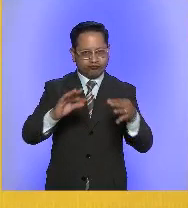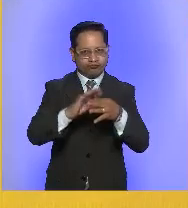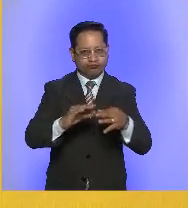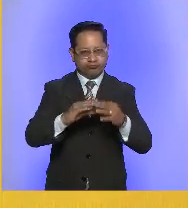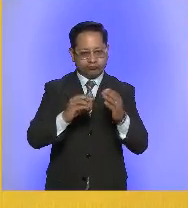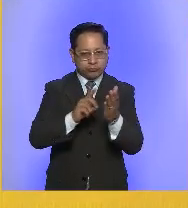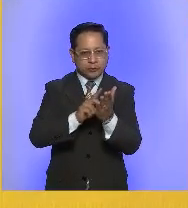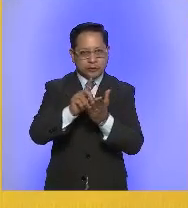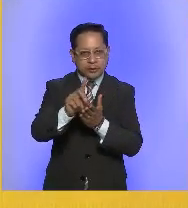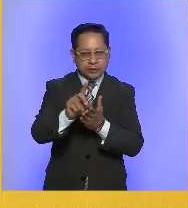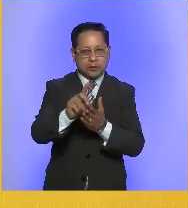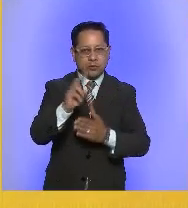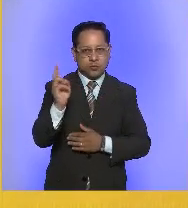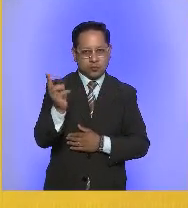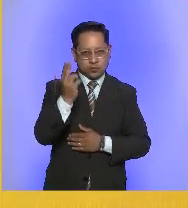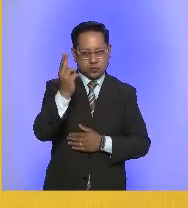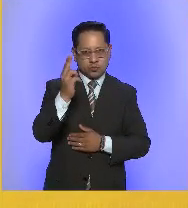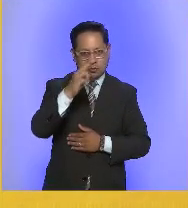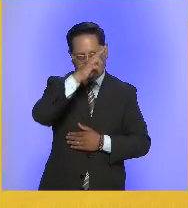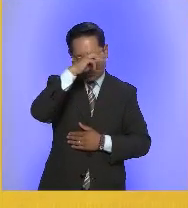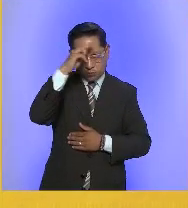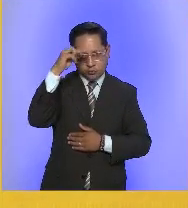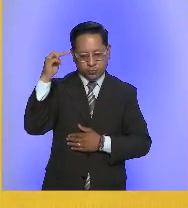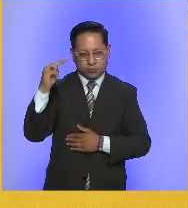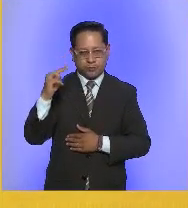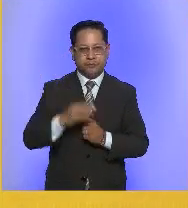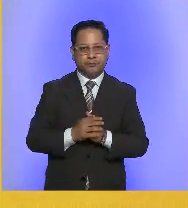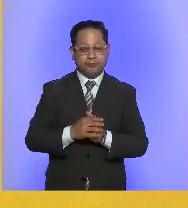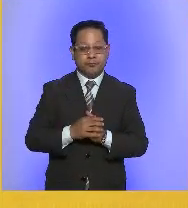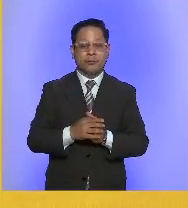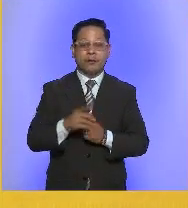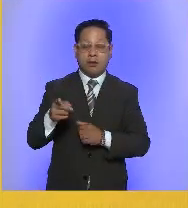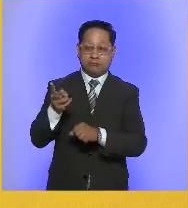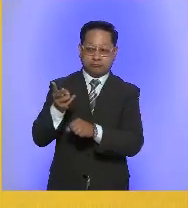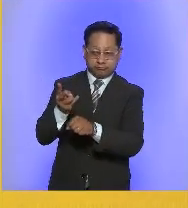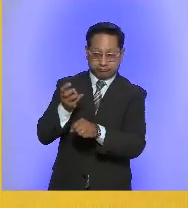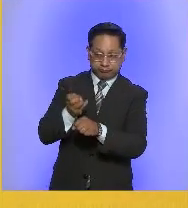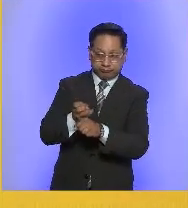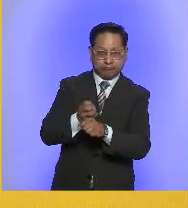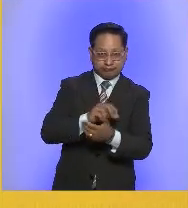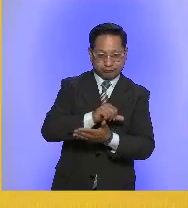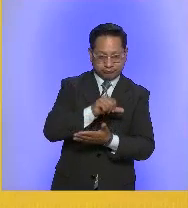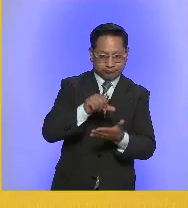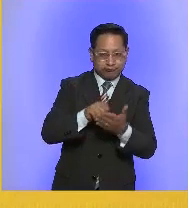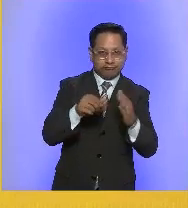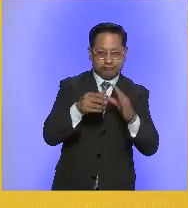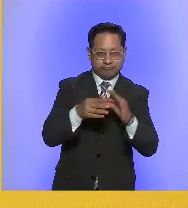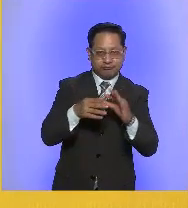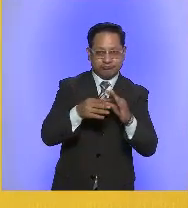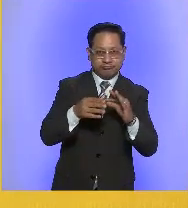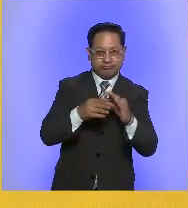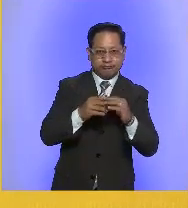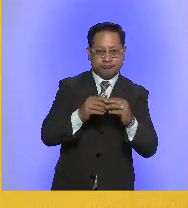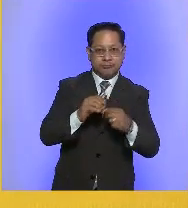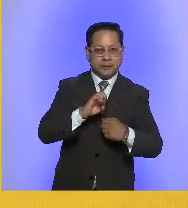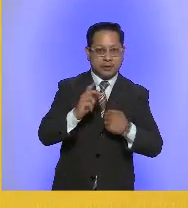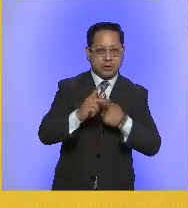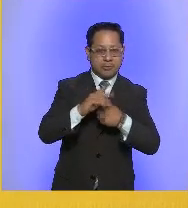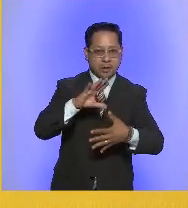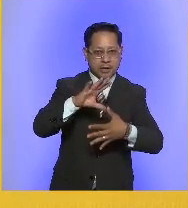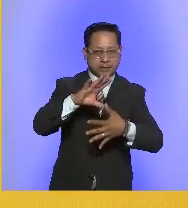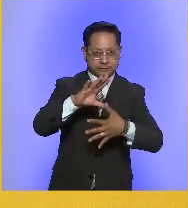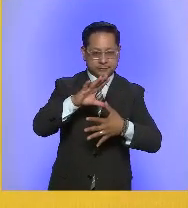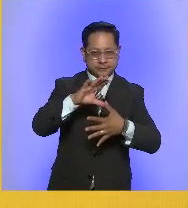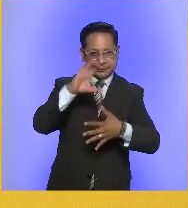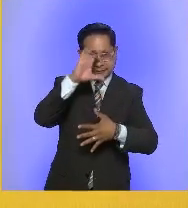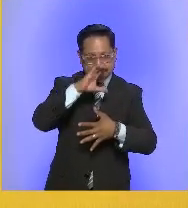Nayarit. Docente invitada en el Centro Didáctico Euroamericano de Ciencias Políticas y Derecho Constitucional de la Universidad